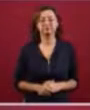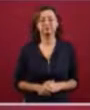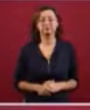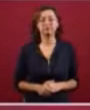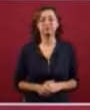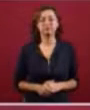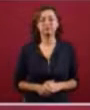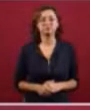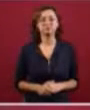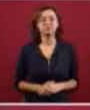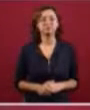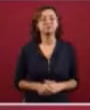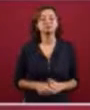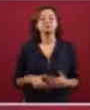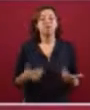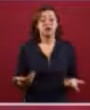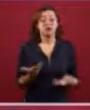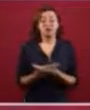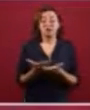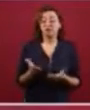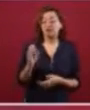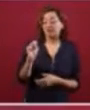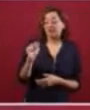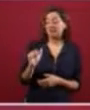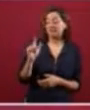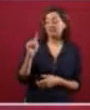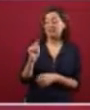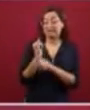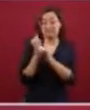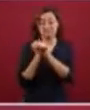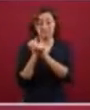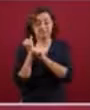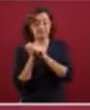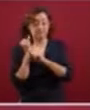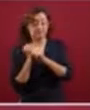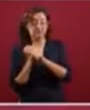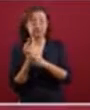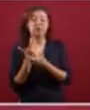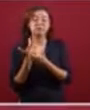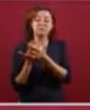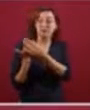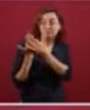Vamos a esperar el informe del SAT. Lo di a conocer ahora,